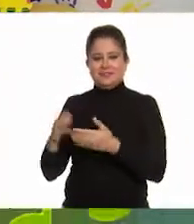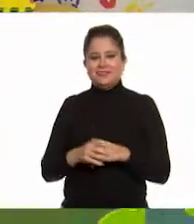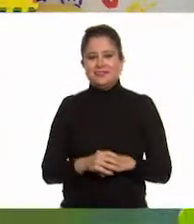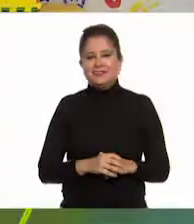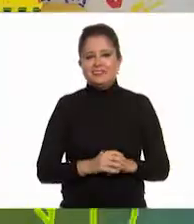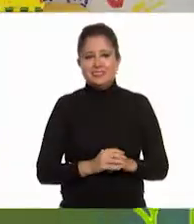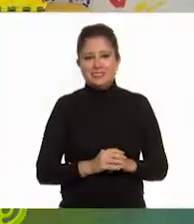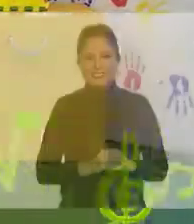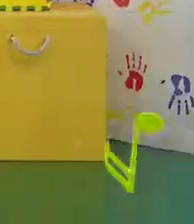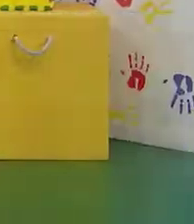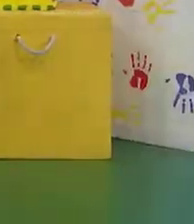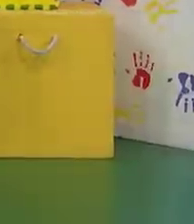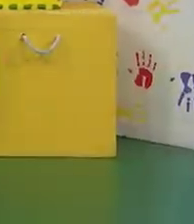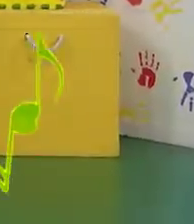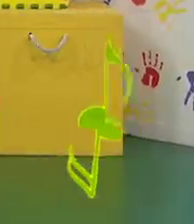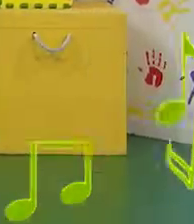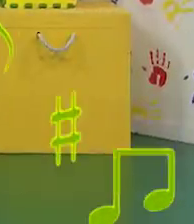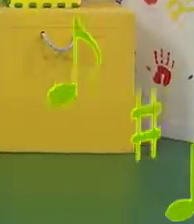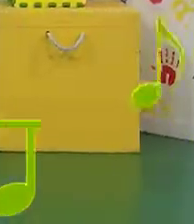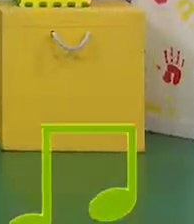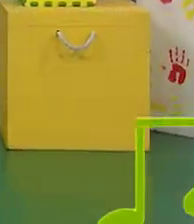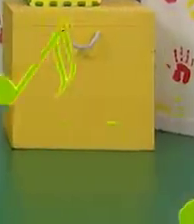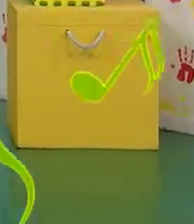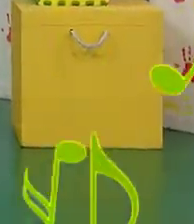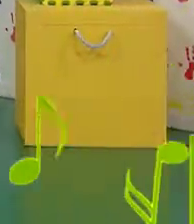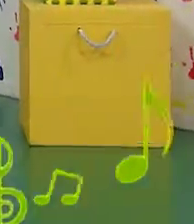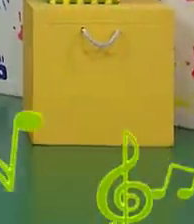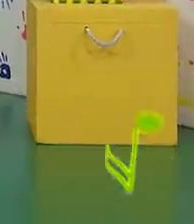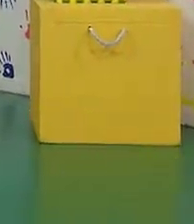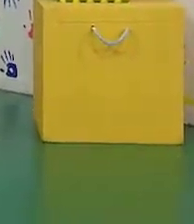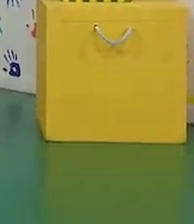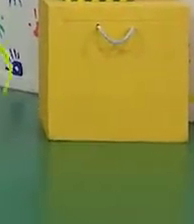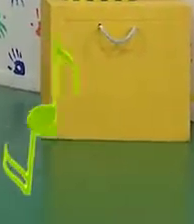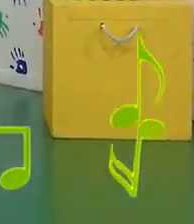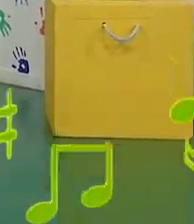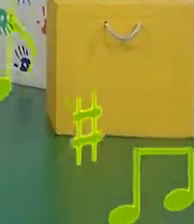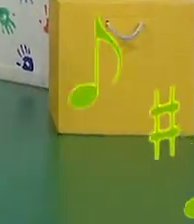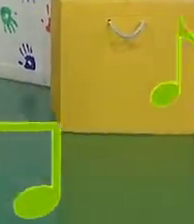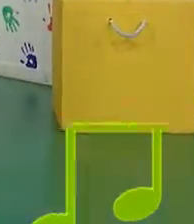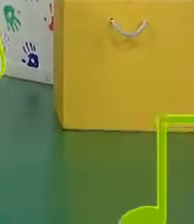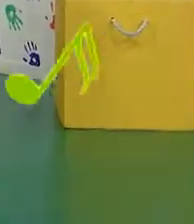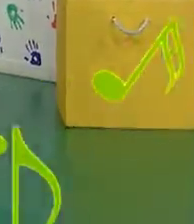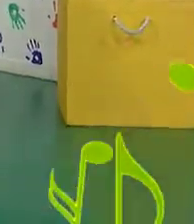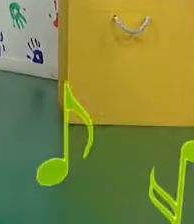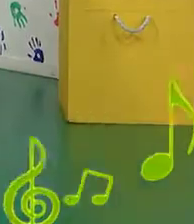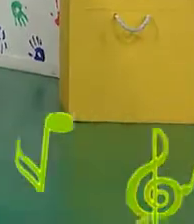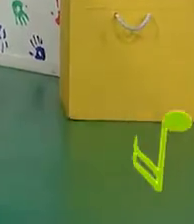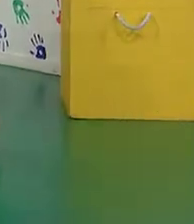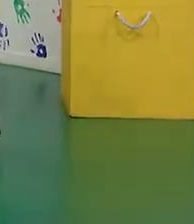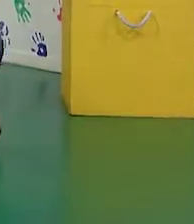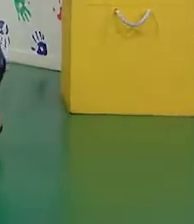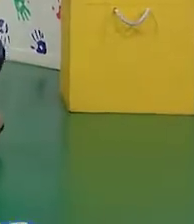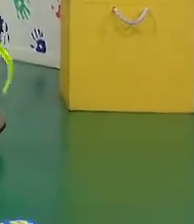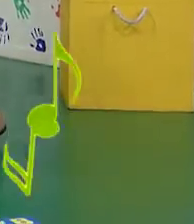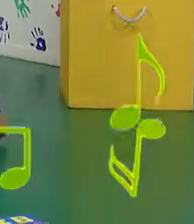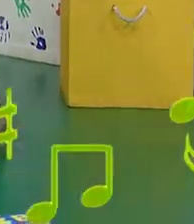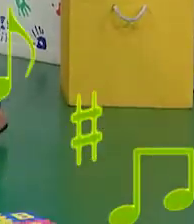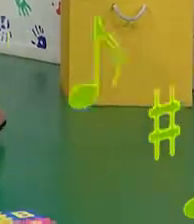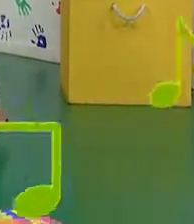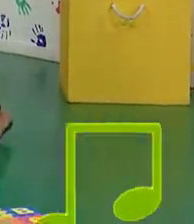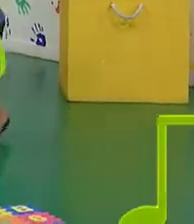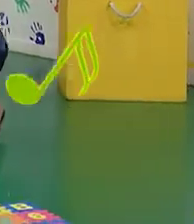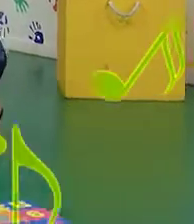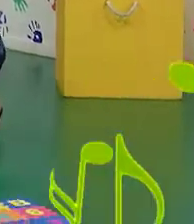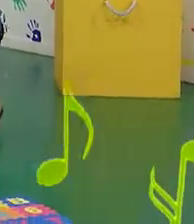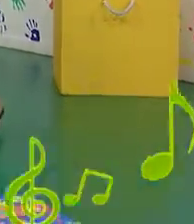casa es particular. Se barre y se moja como los demás. Agáchense y